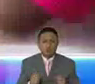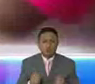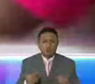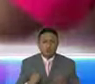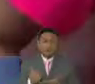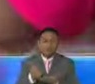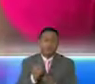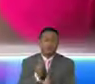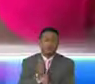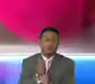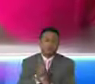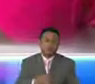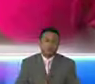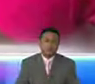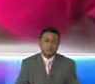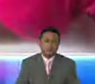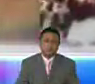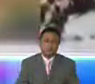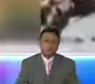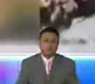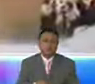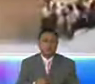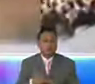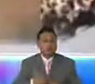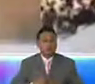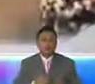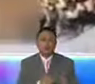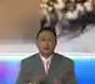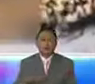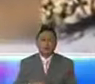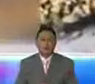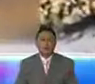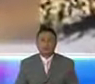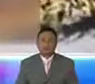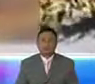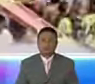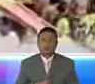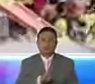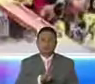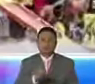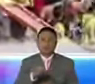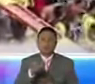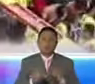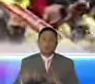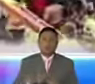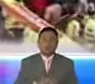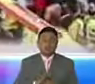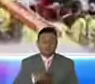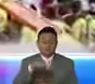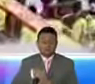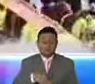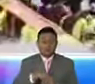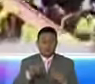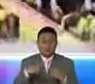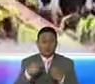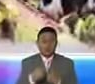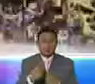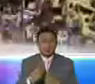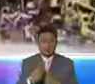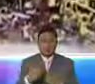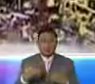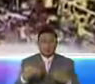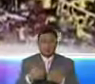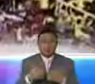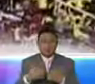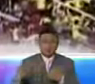psicológica. En terapia. Fue una de las 41 víctimas de una gresca entre dos hinchadas de un mismo